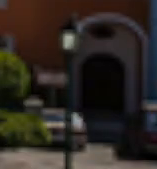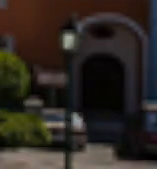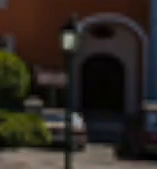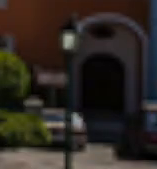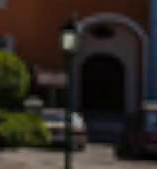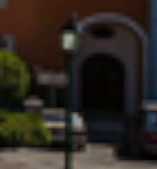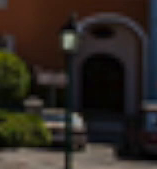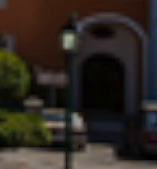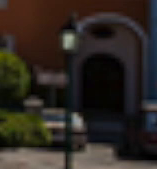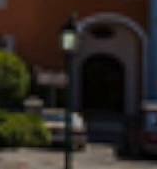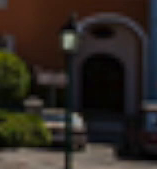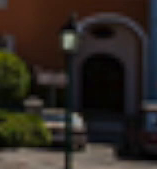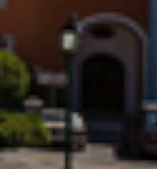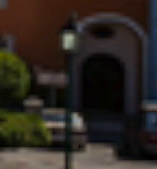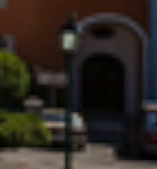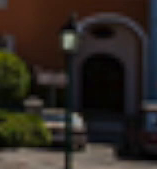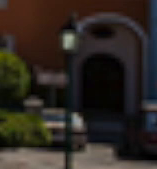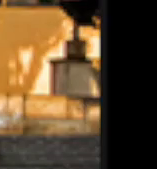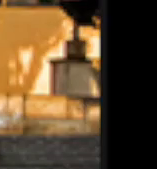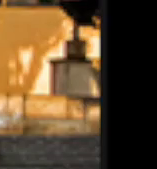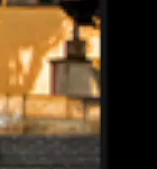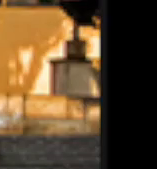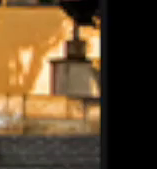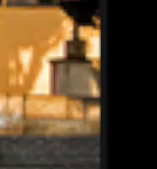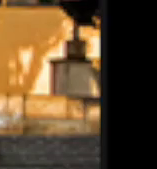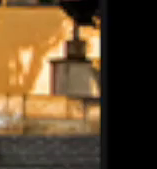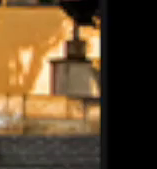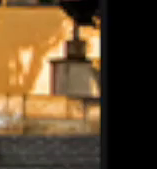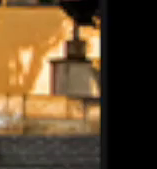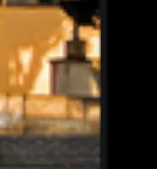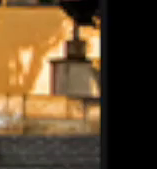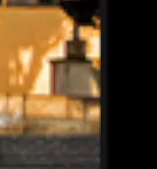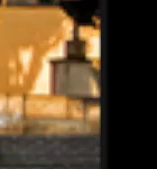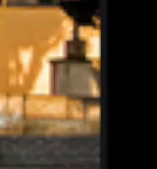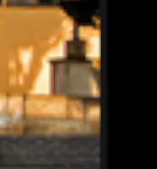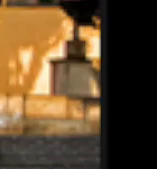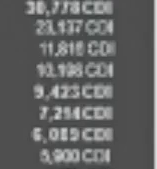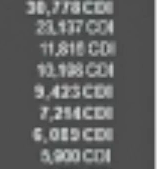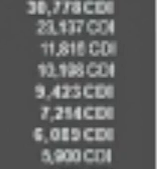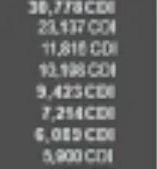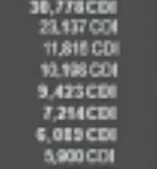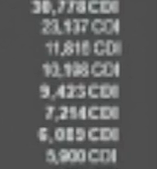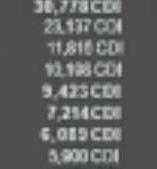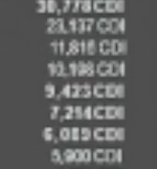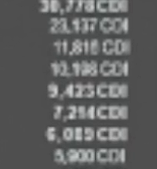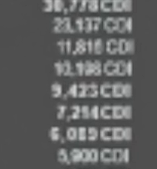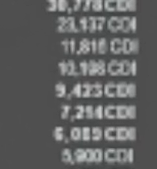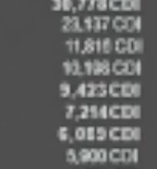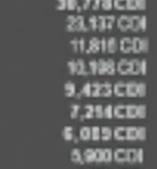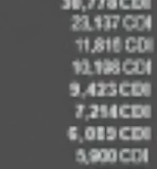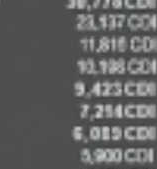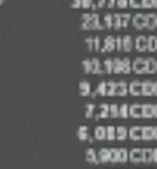Hidalgo, un lunar en el mapa que se salva de la delincuencia, a pesar de estar rodeado de estados que encabezan la lista